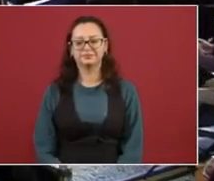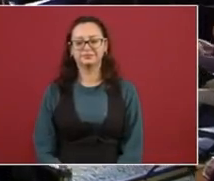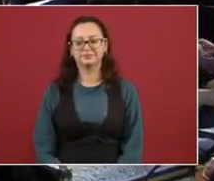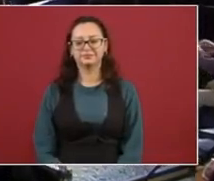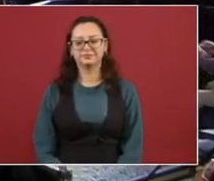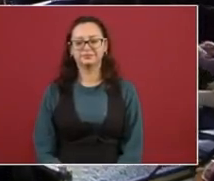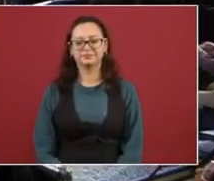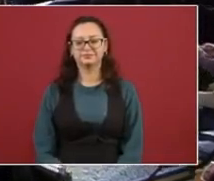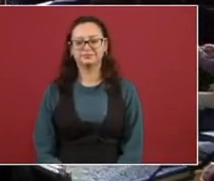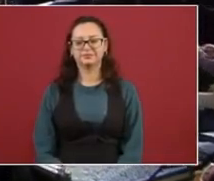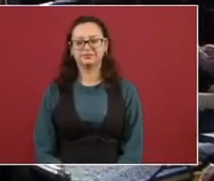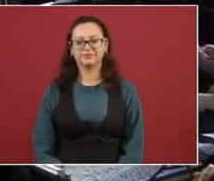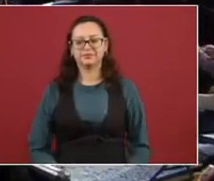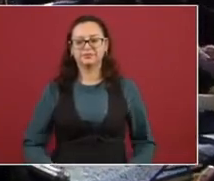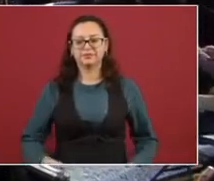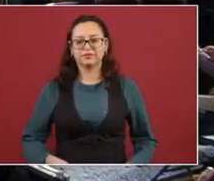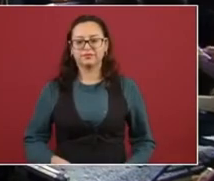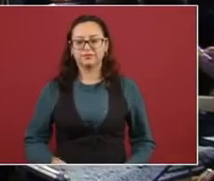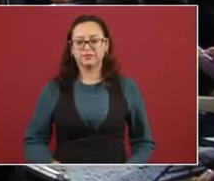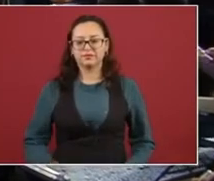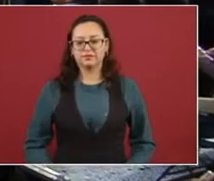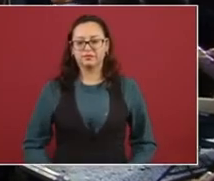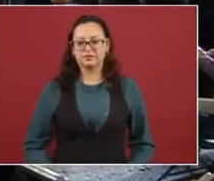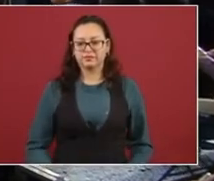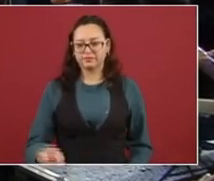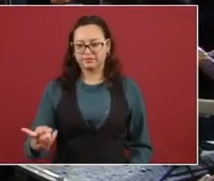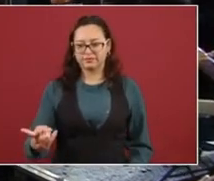Empezamos por las dos.